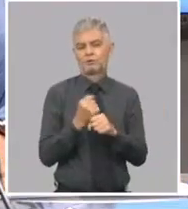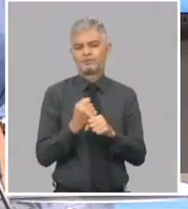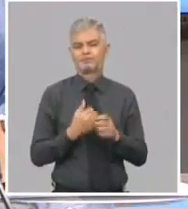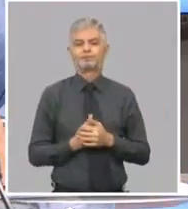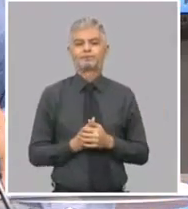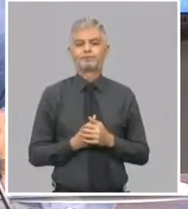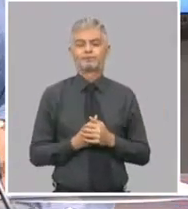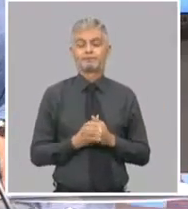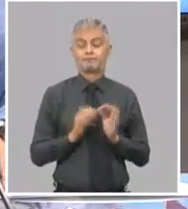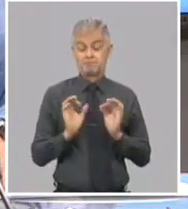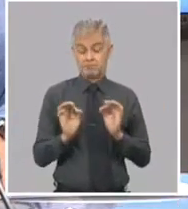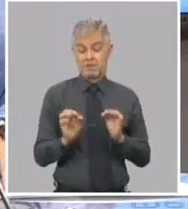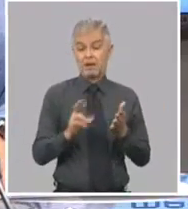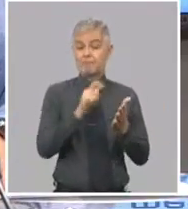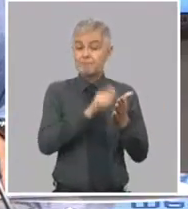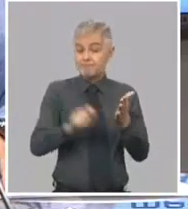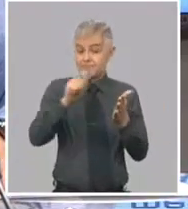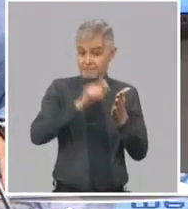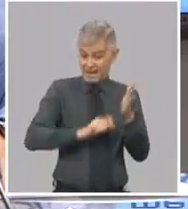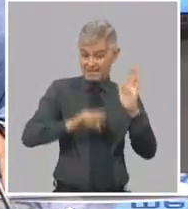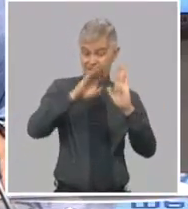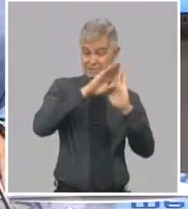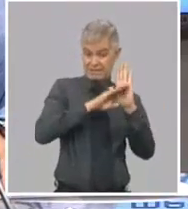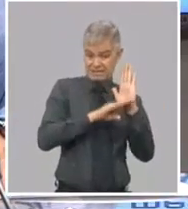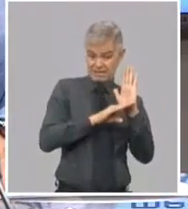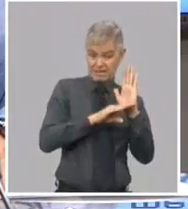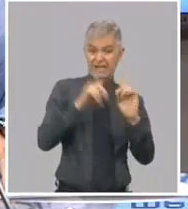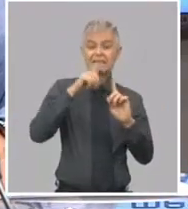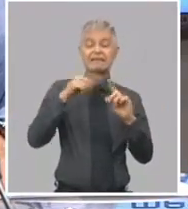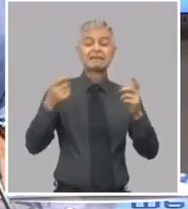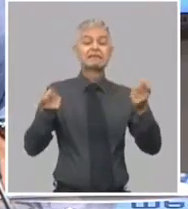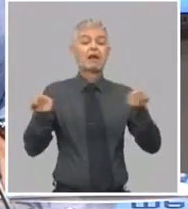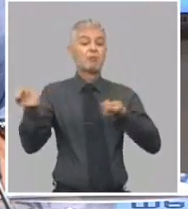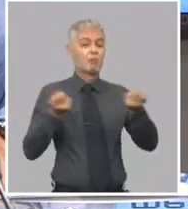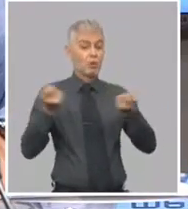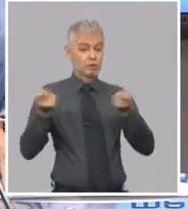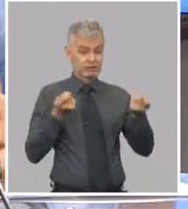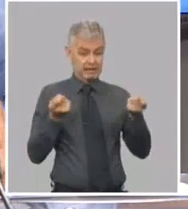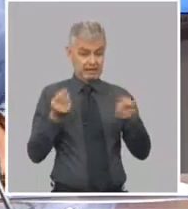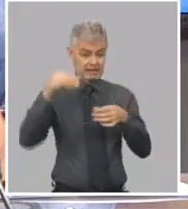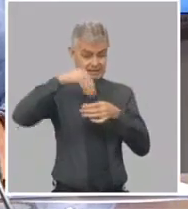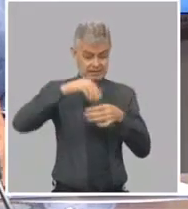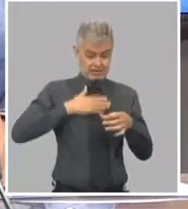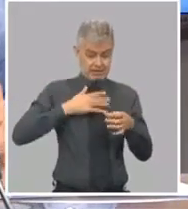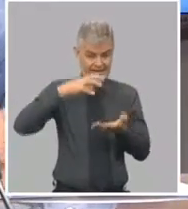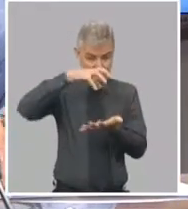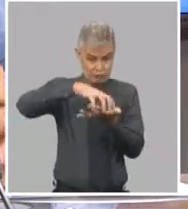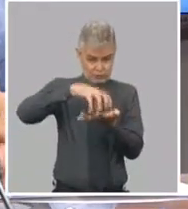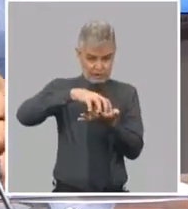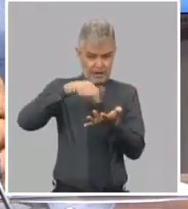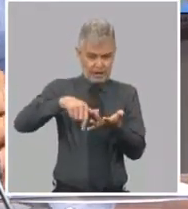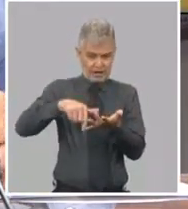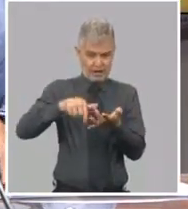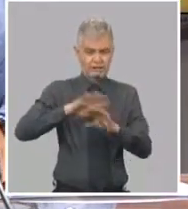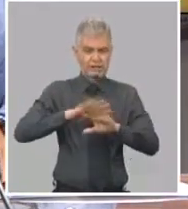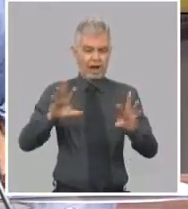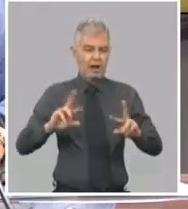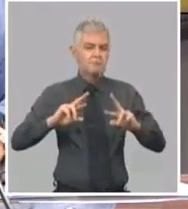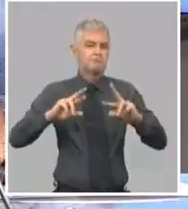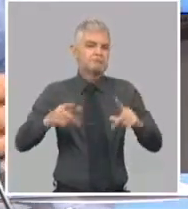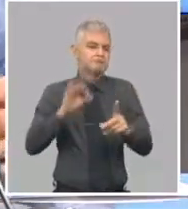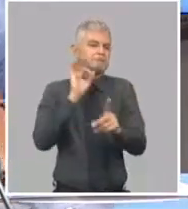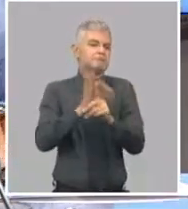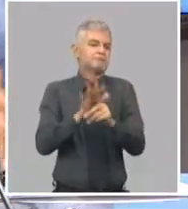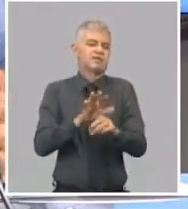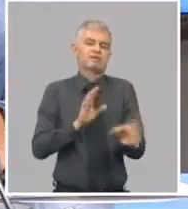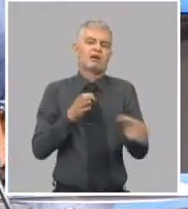caso en el plan de medidas el transporte urbano realmente desde la etapa de recuperación se restablece y